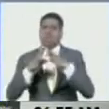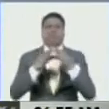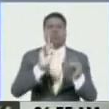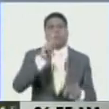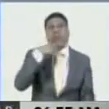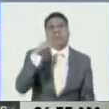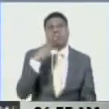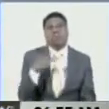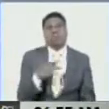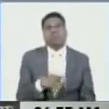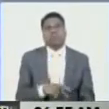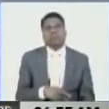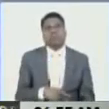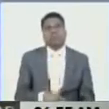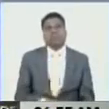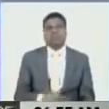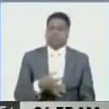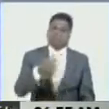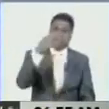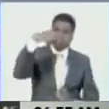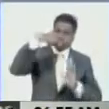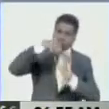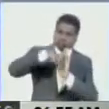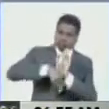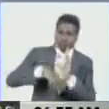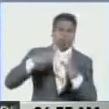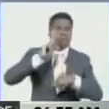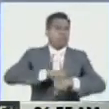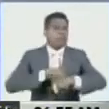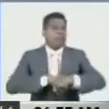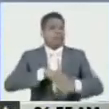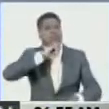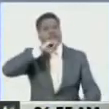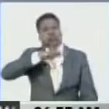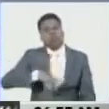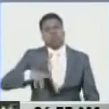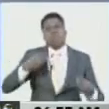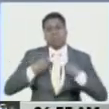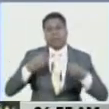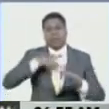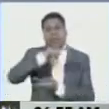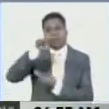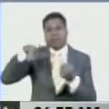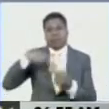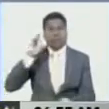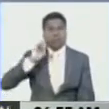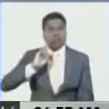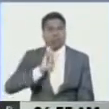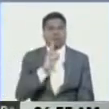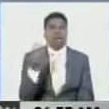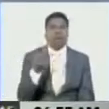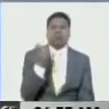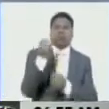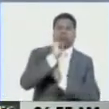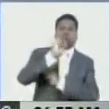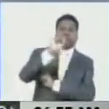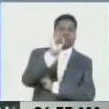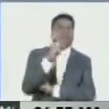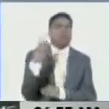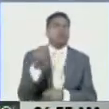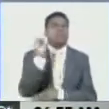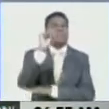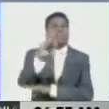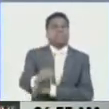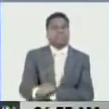en particular. Es la esencia del momento histórico que vive la revolución bolivariana. ¿Cómo resistir y cómo